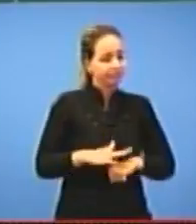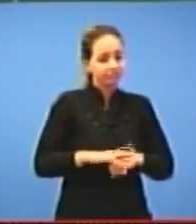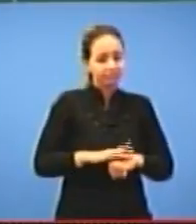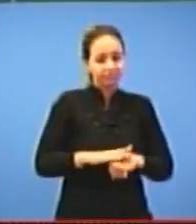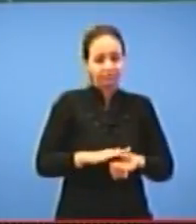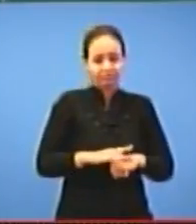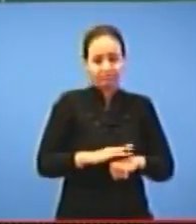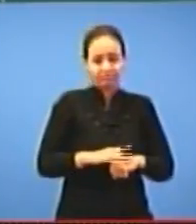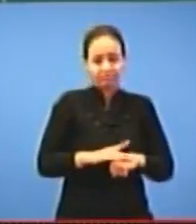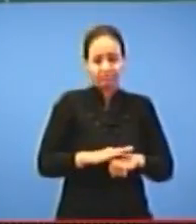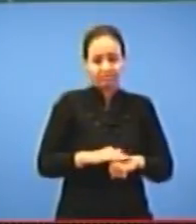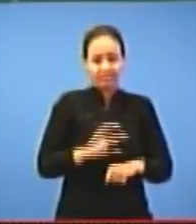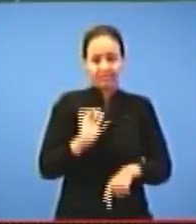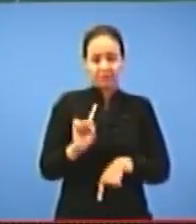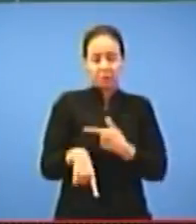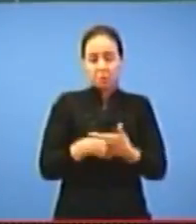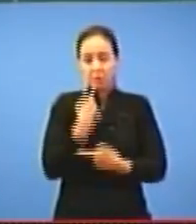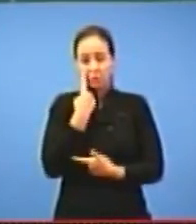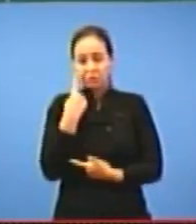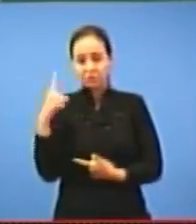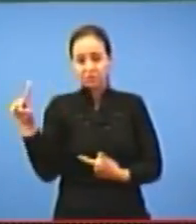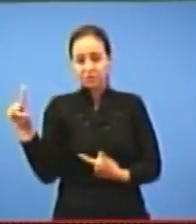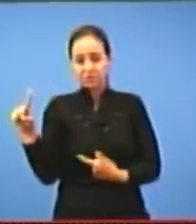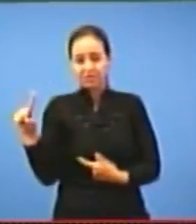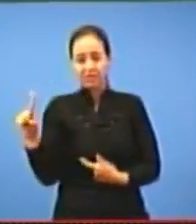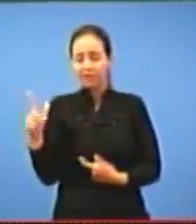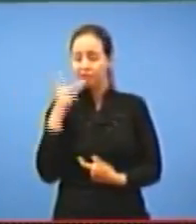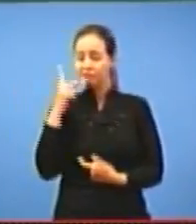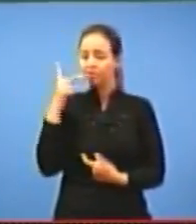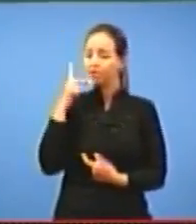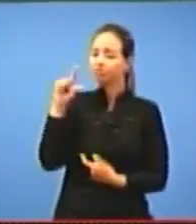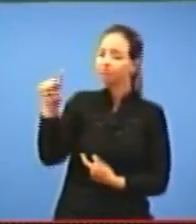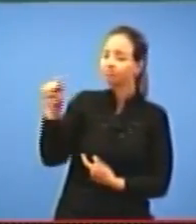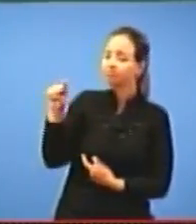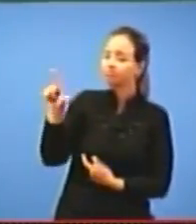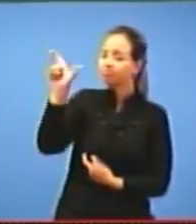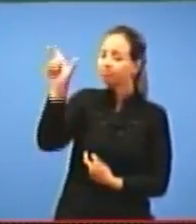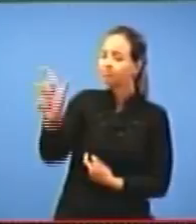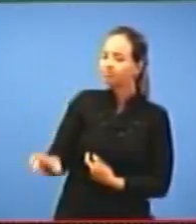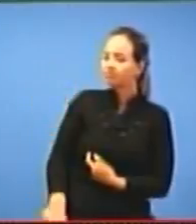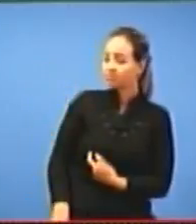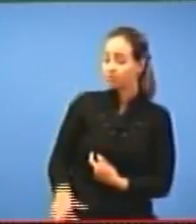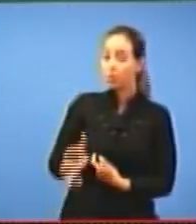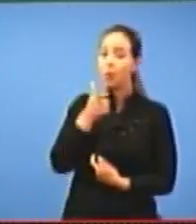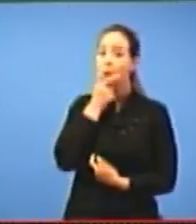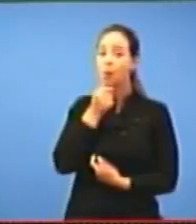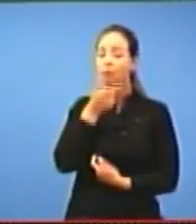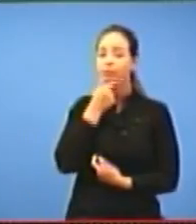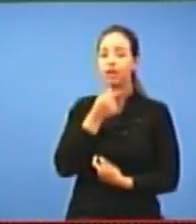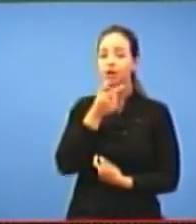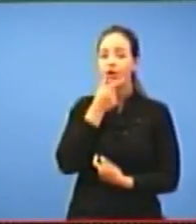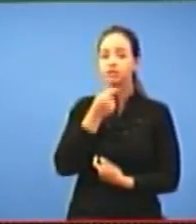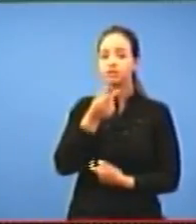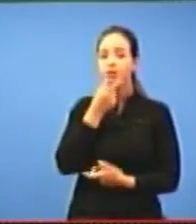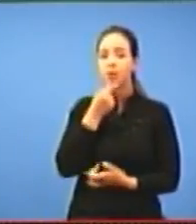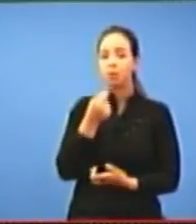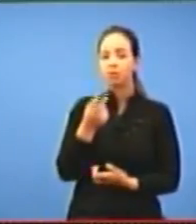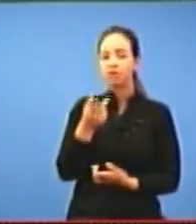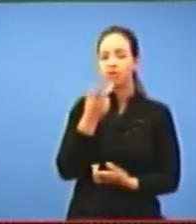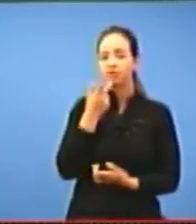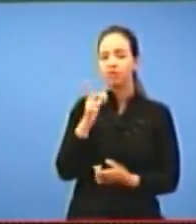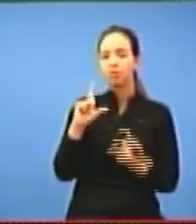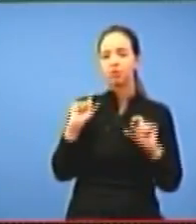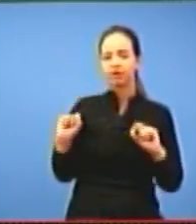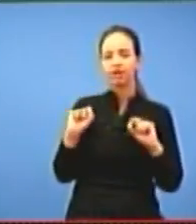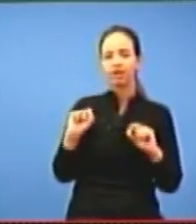desgastó. Cuando él llegó aquel día, había alguien que decía: Herodes dice que te va a matar, te está esperando